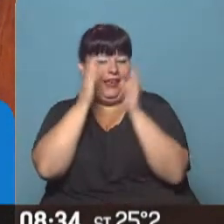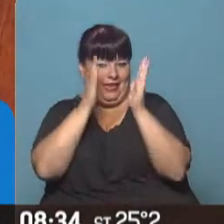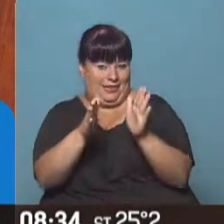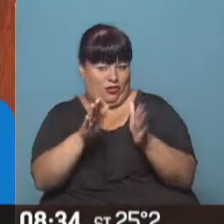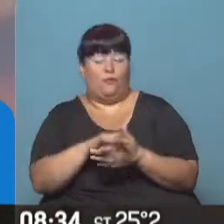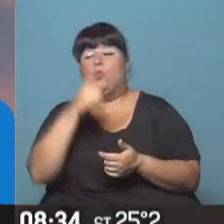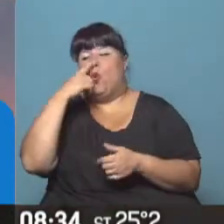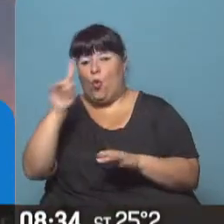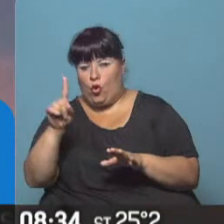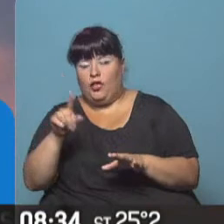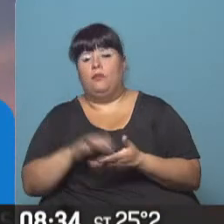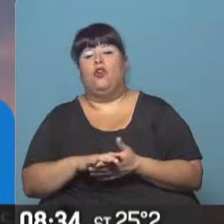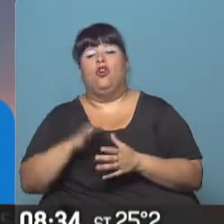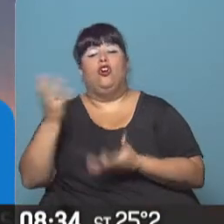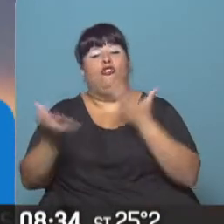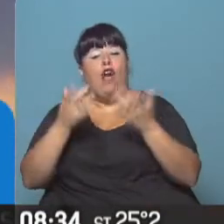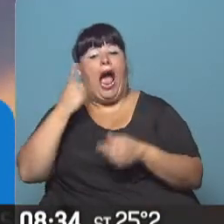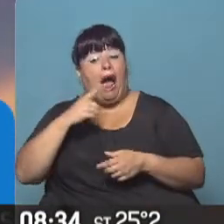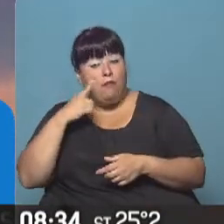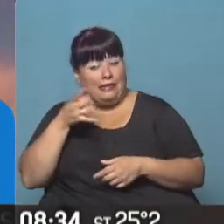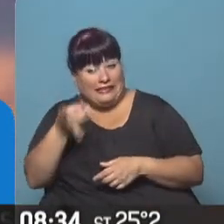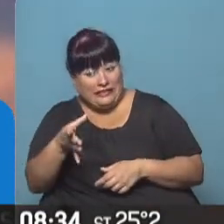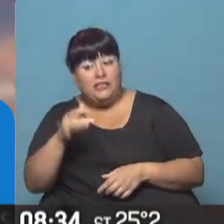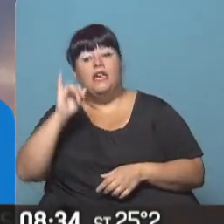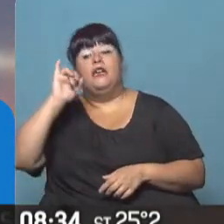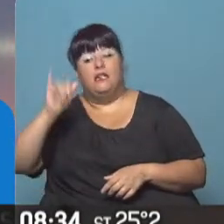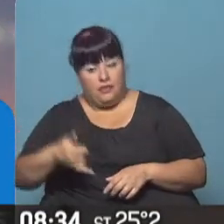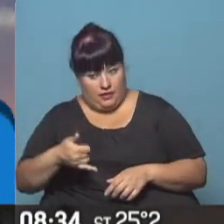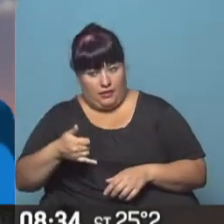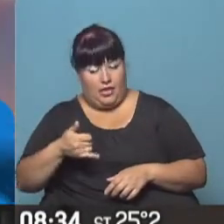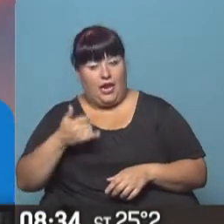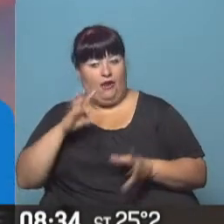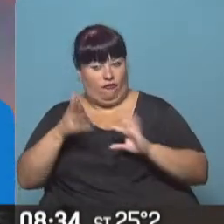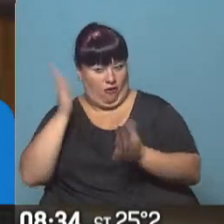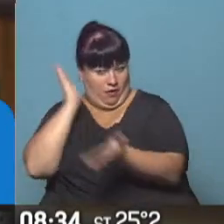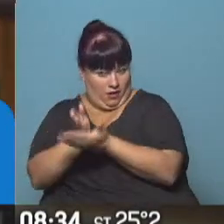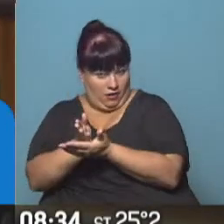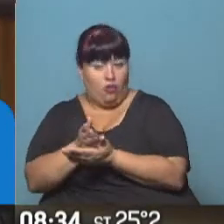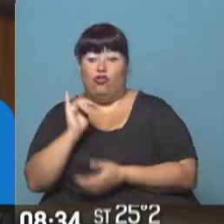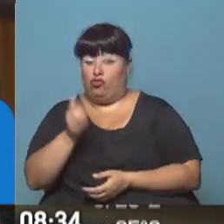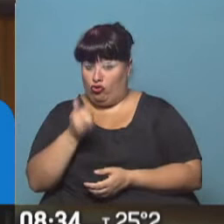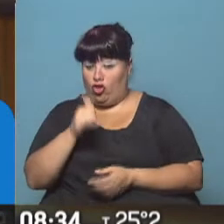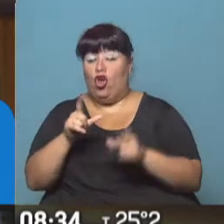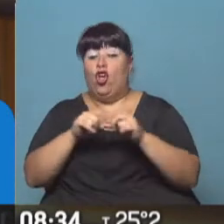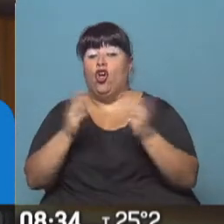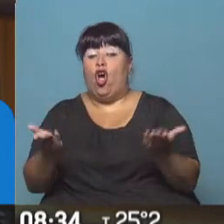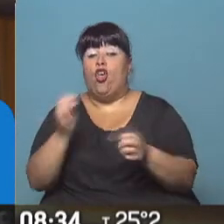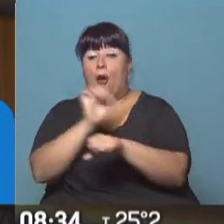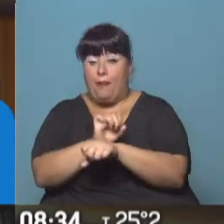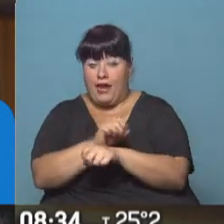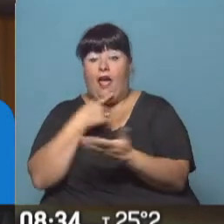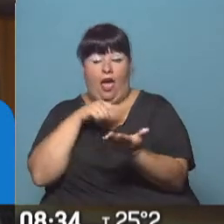temas y por último todo incendio intencional si tiene los mecanismos para ser sancionados exacto el código penal por ejemplo